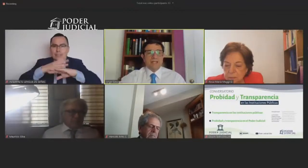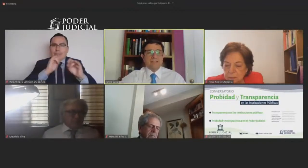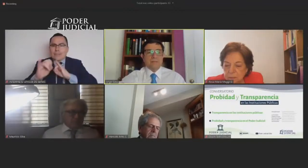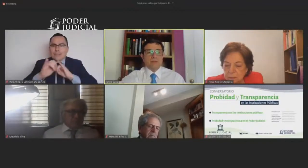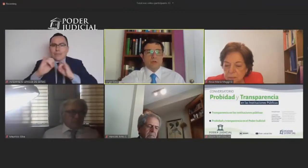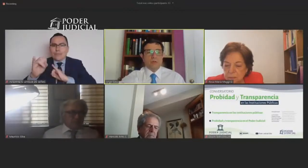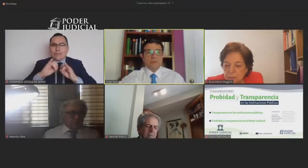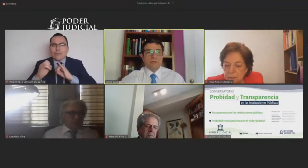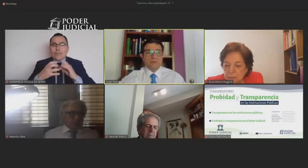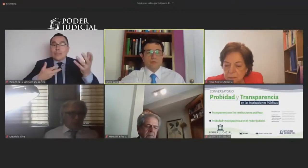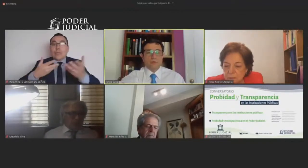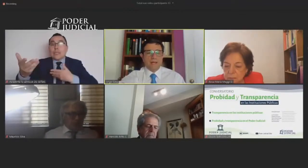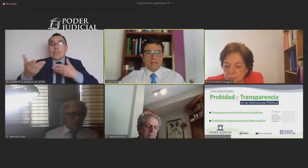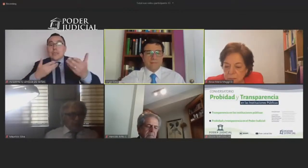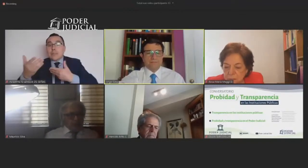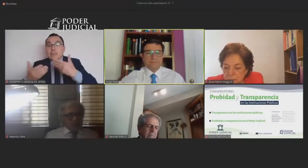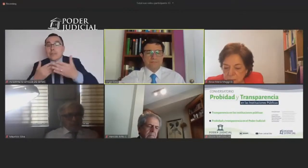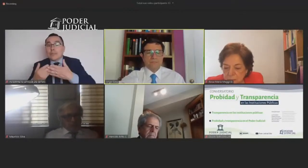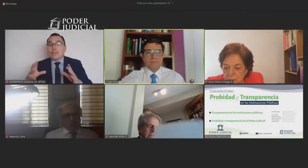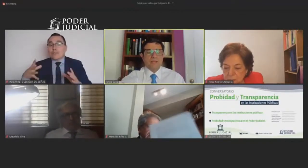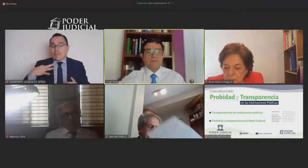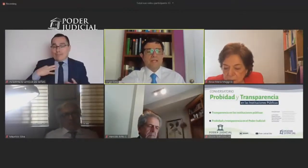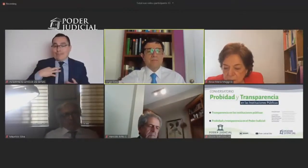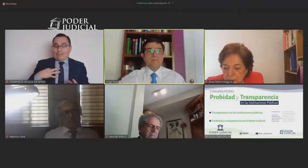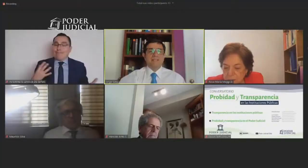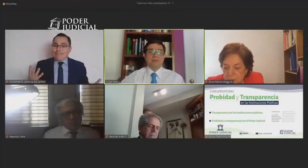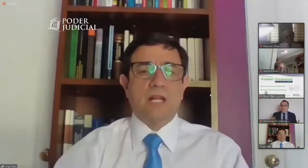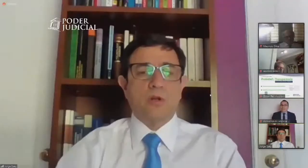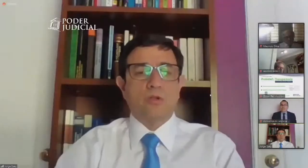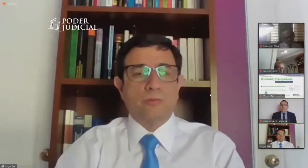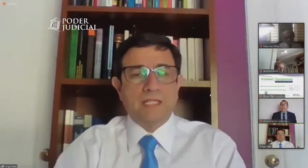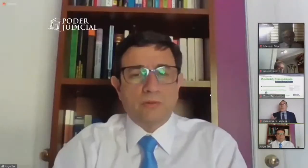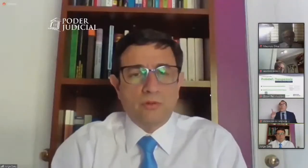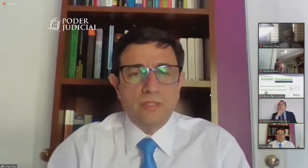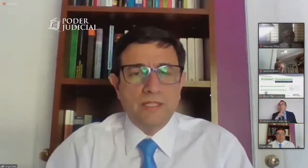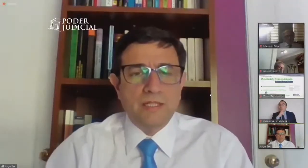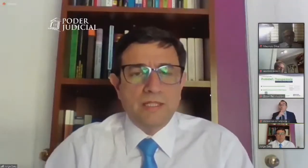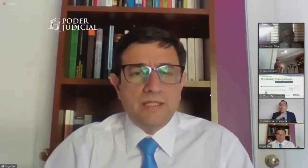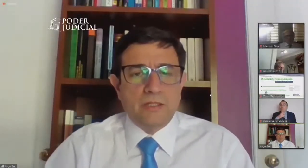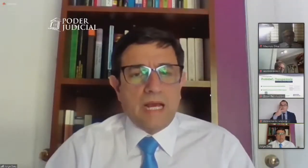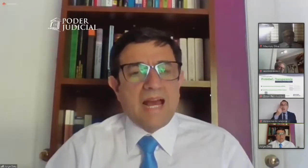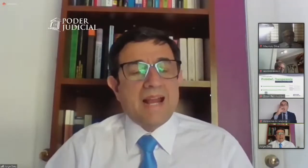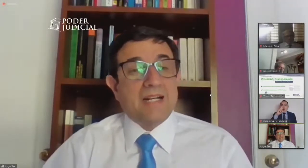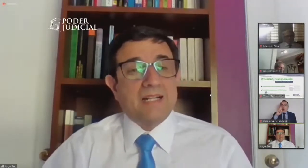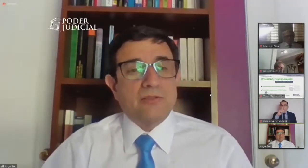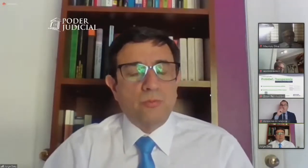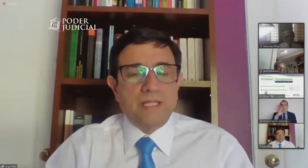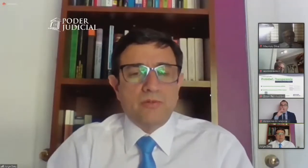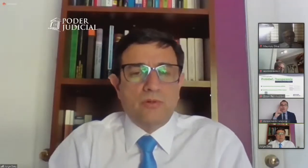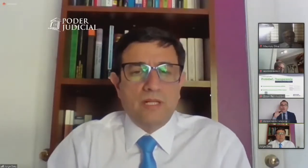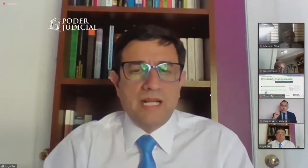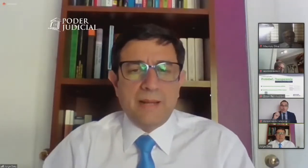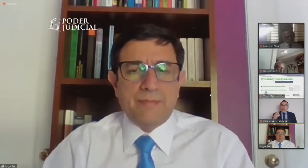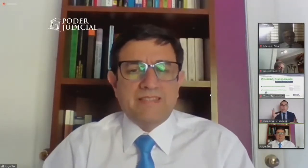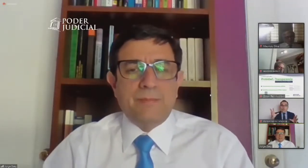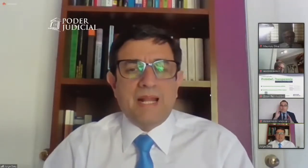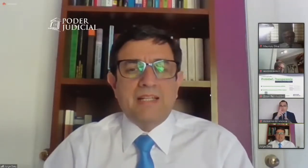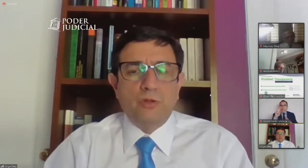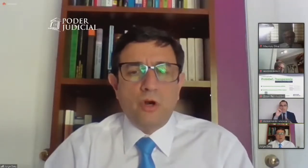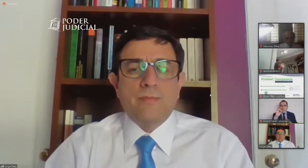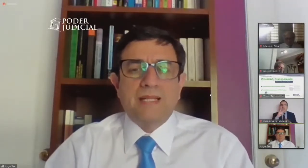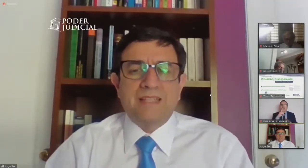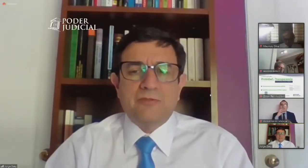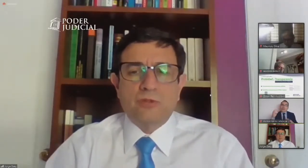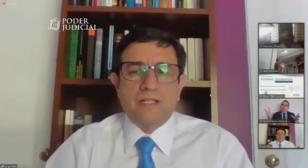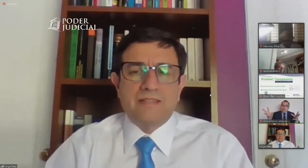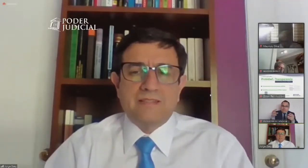y participación ciudadana. Finalmente, don Haroldo Brito ha resumido las